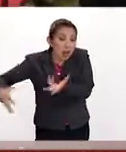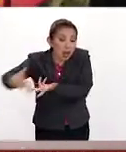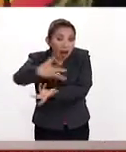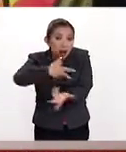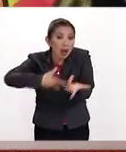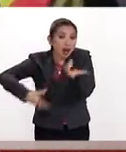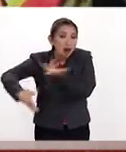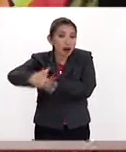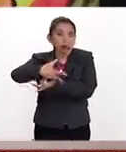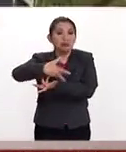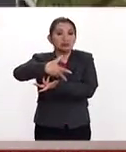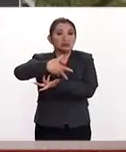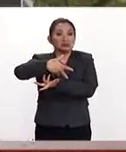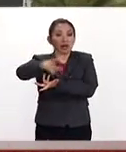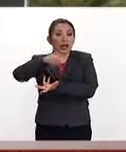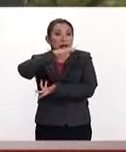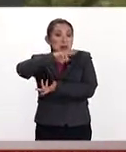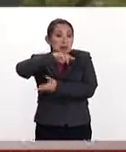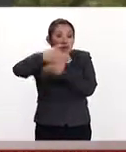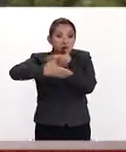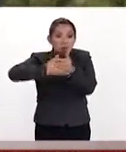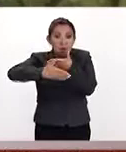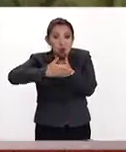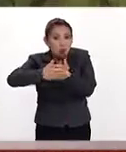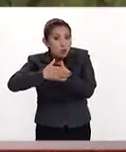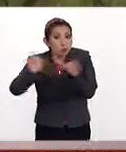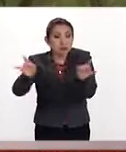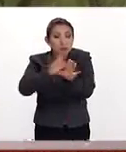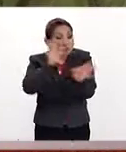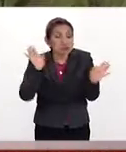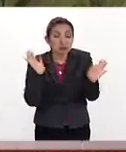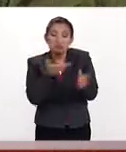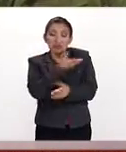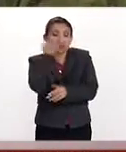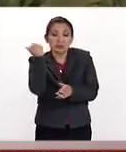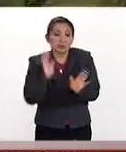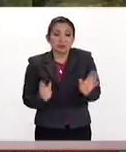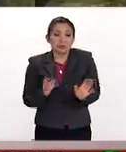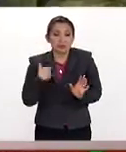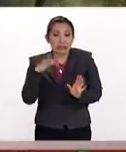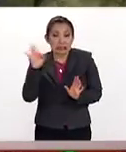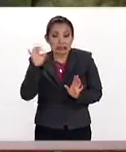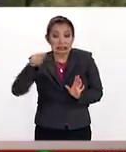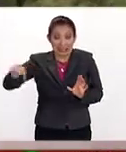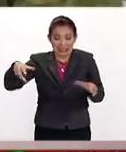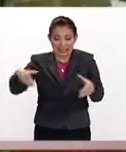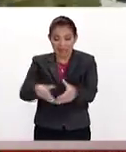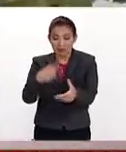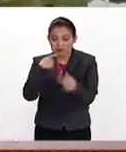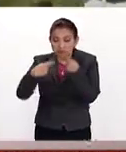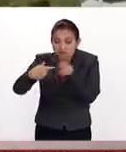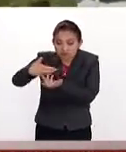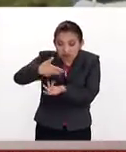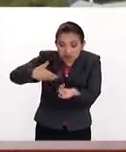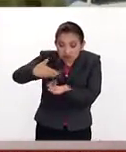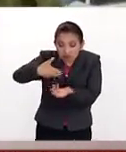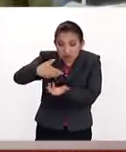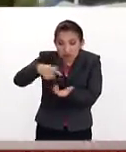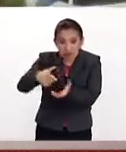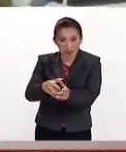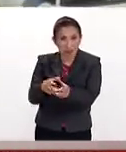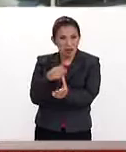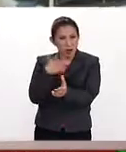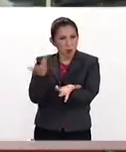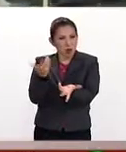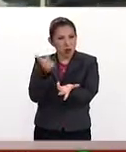de la inmediatez de la circunstancia, porque me parece que si se encierra esta discusión solo de una